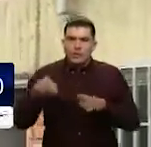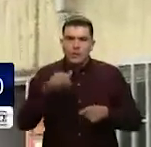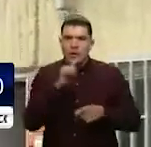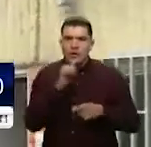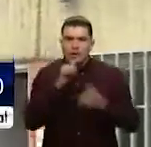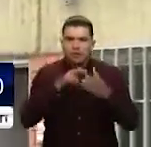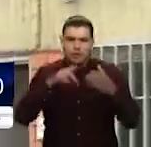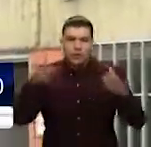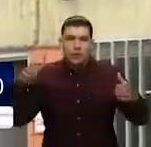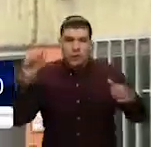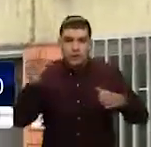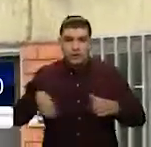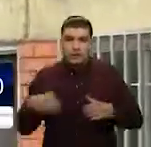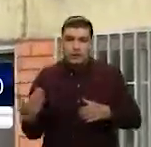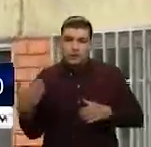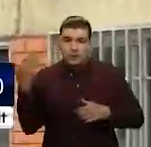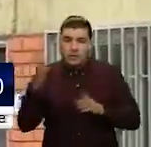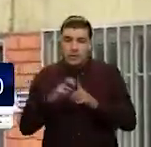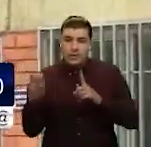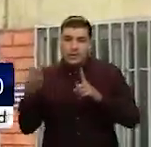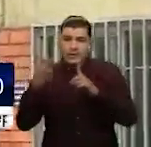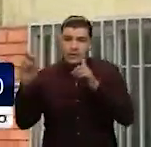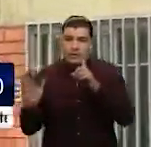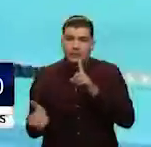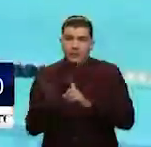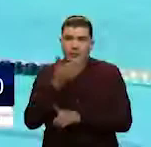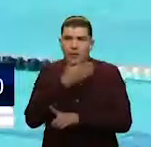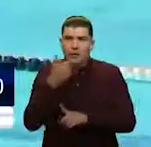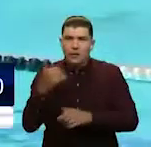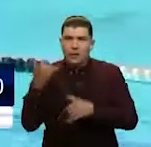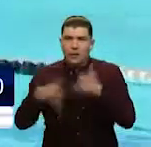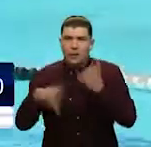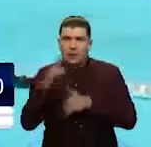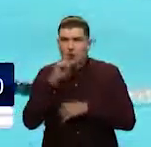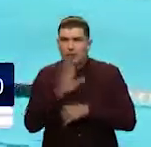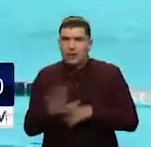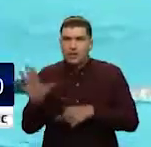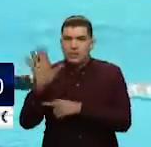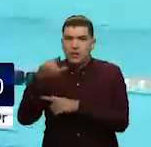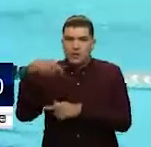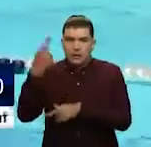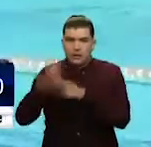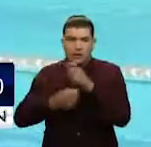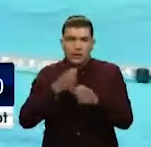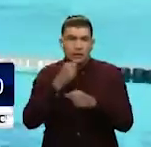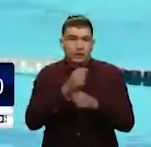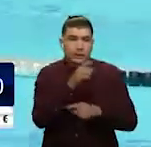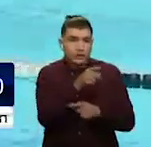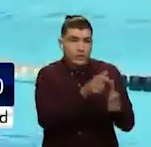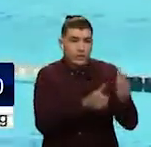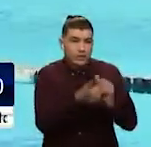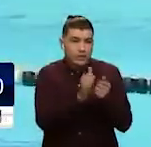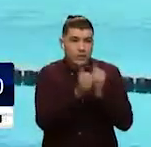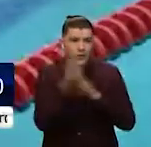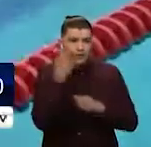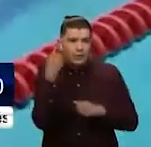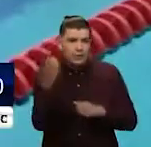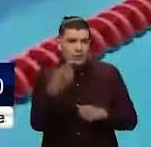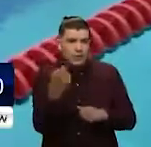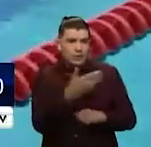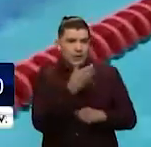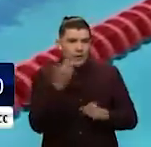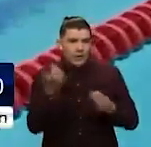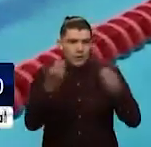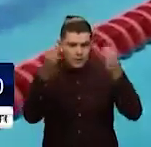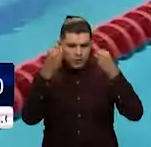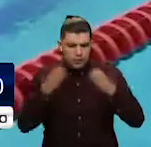certamen servirá para medir el nivel pensando en los juegos nacionales del próximo año los deportistas buscan su mejor forma en busca de